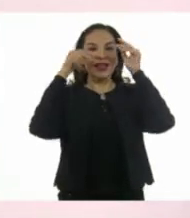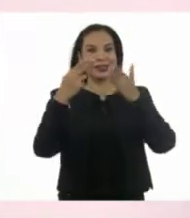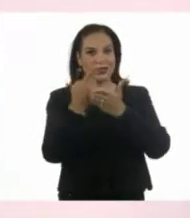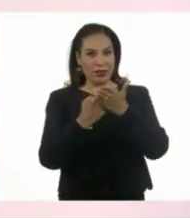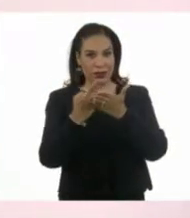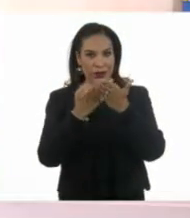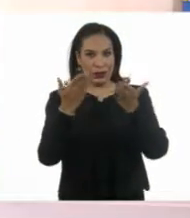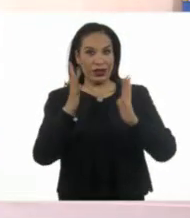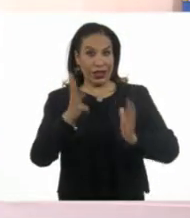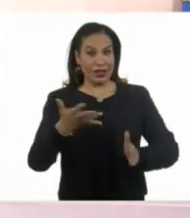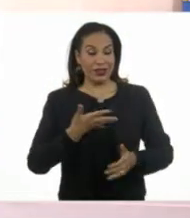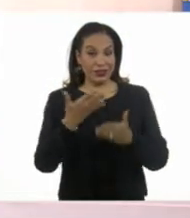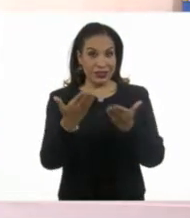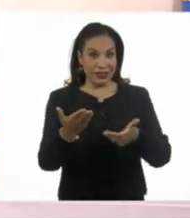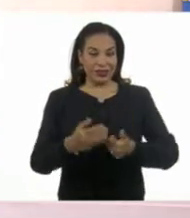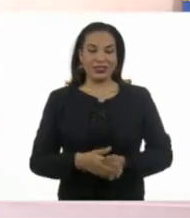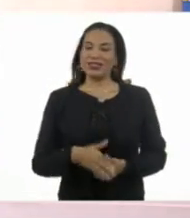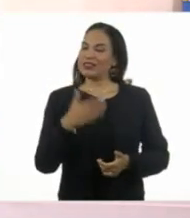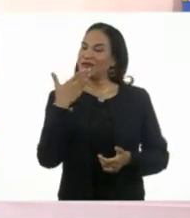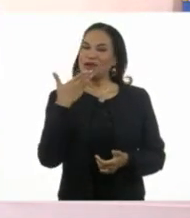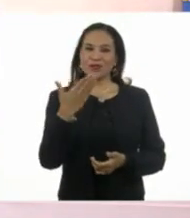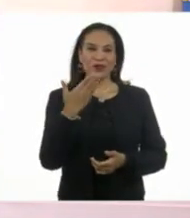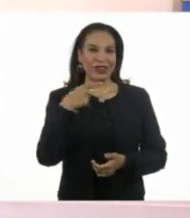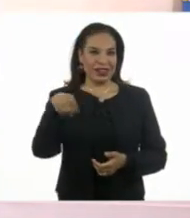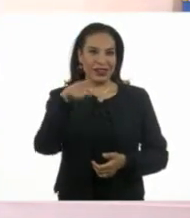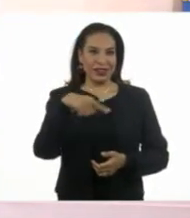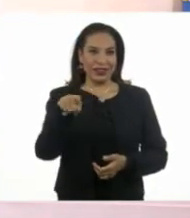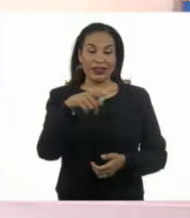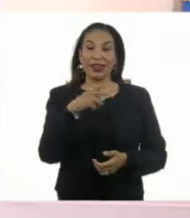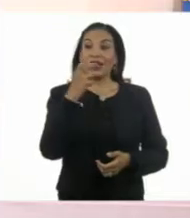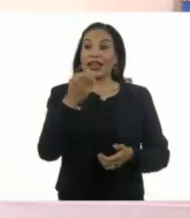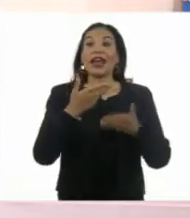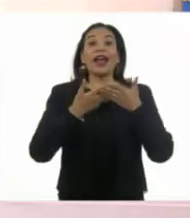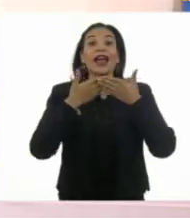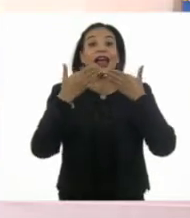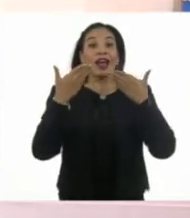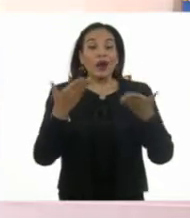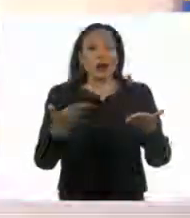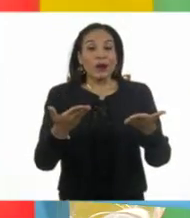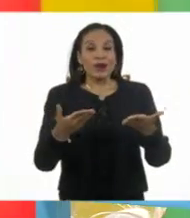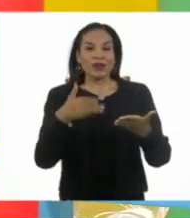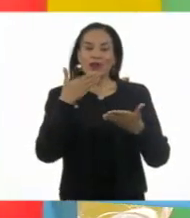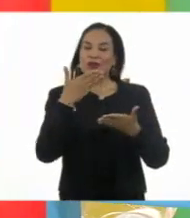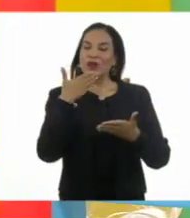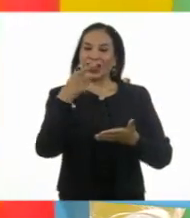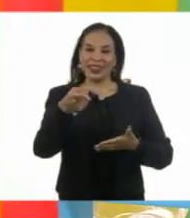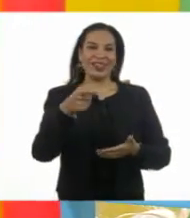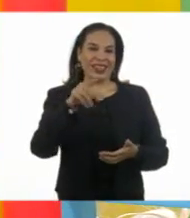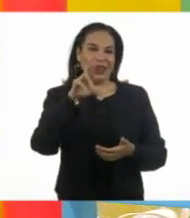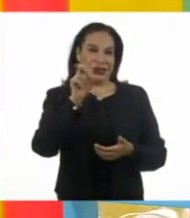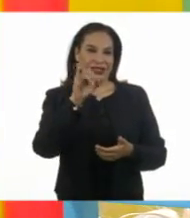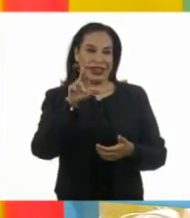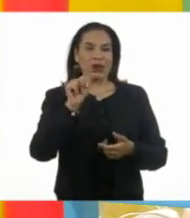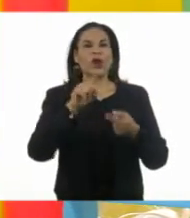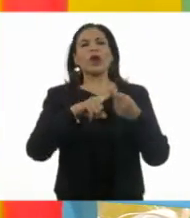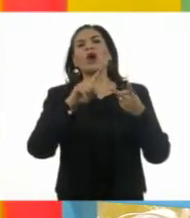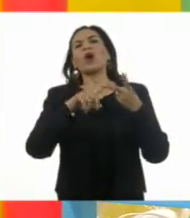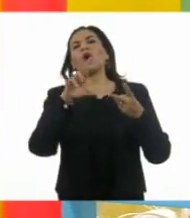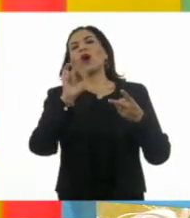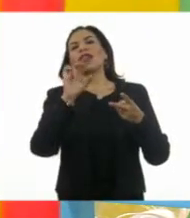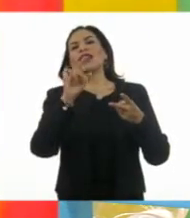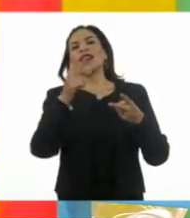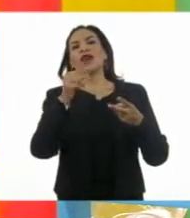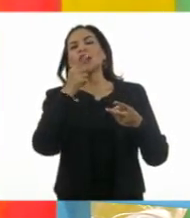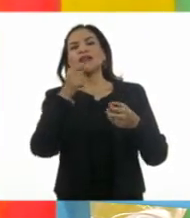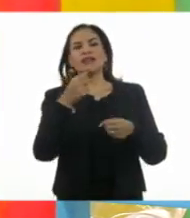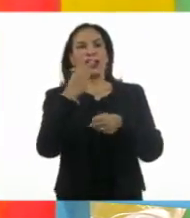dibujo. ¿Ya lo tenemos? Excelente, chicos. Ahora vamos con la siguiente. Muy bien, Rosario. A ver, Rodrigo nos dice